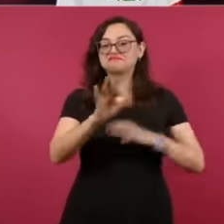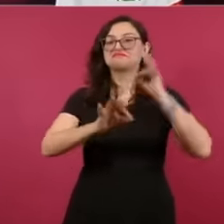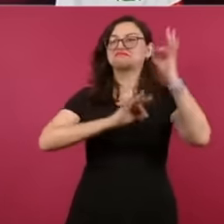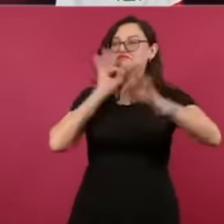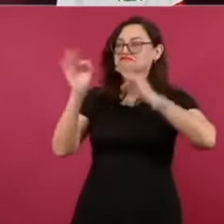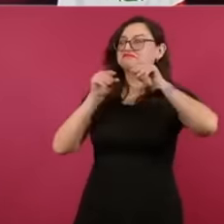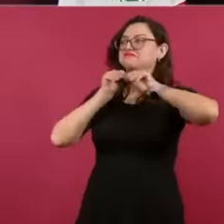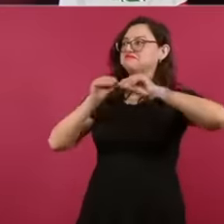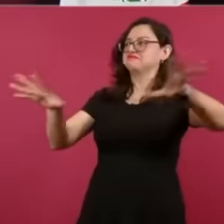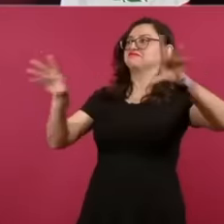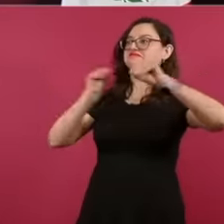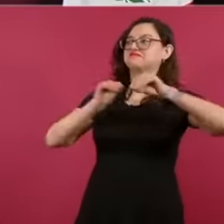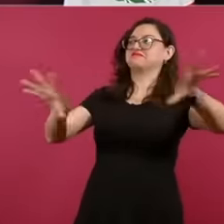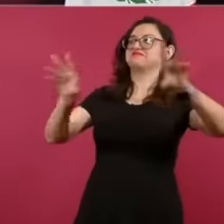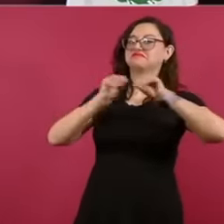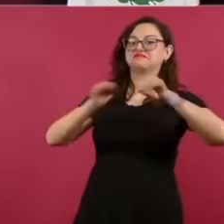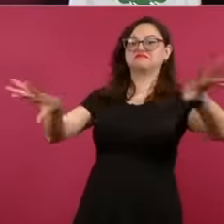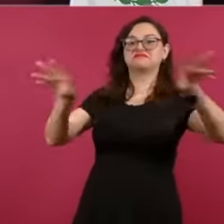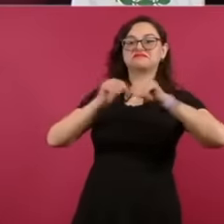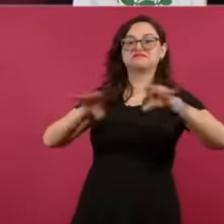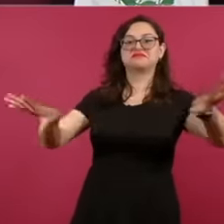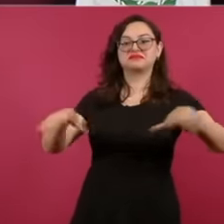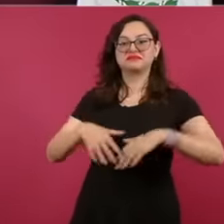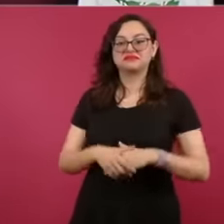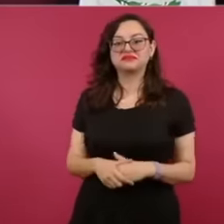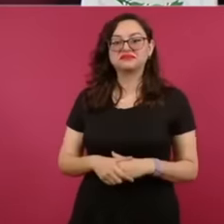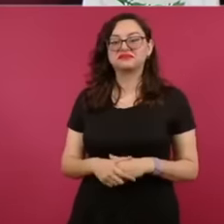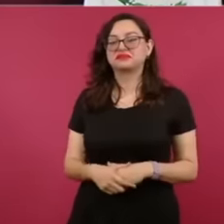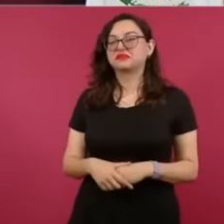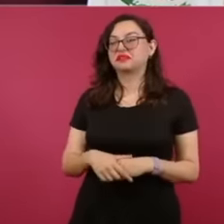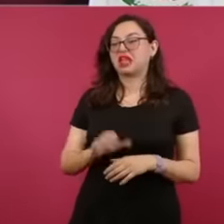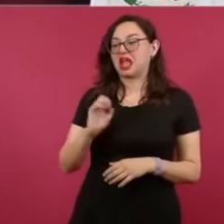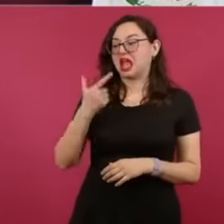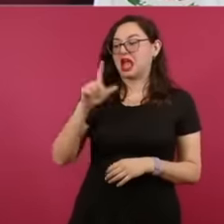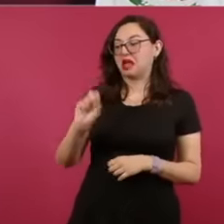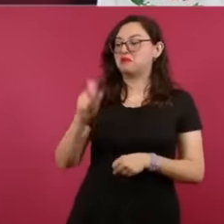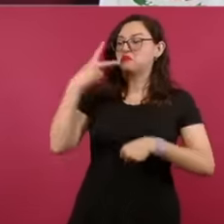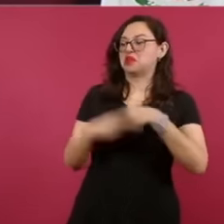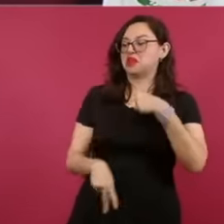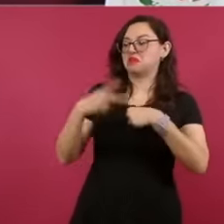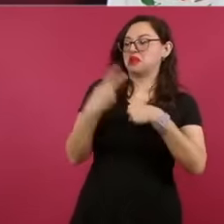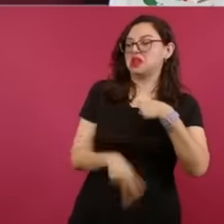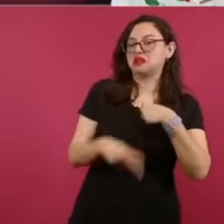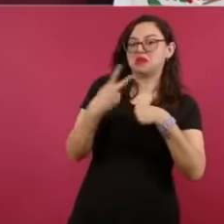toda la guerra sucia de López Obrador, peligro para México.